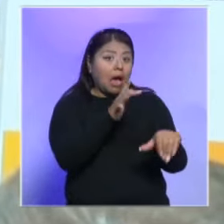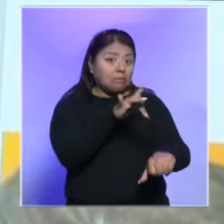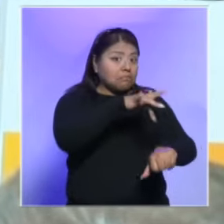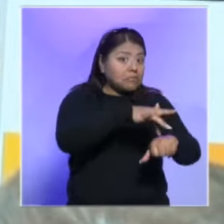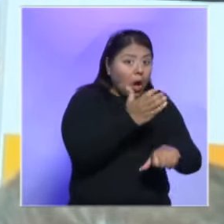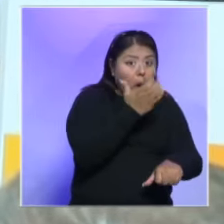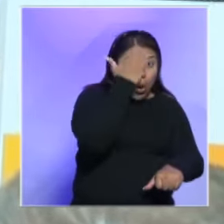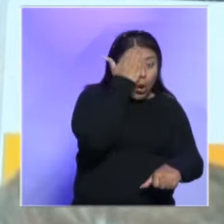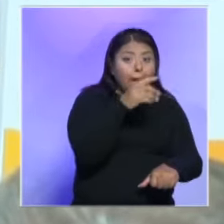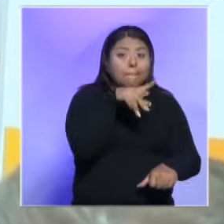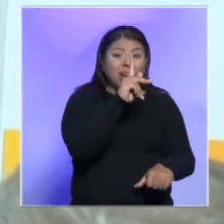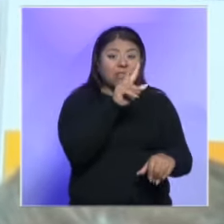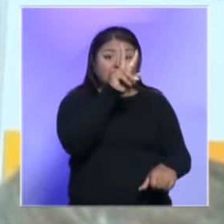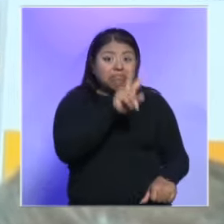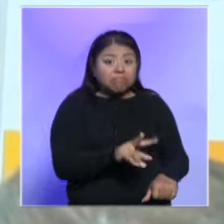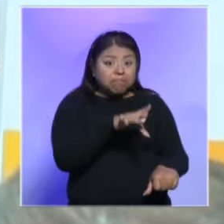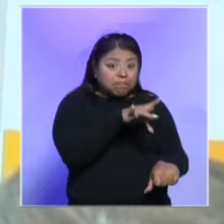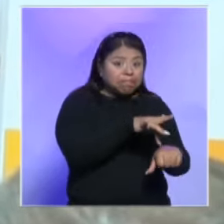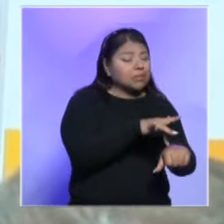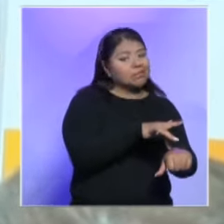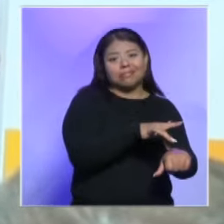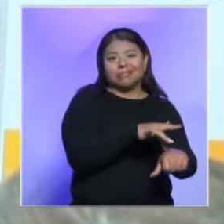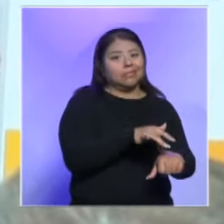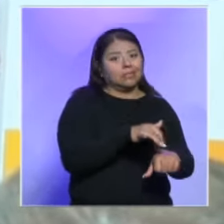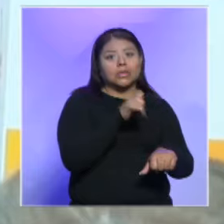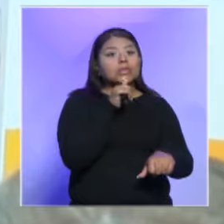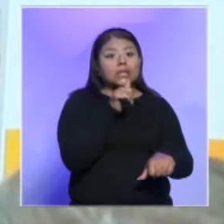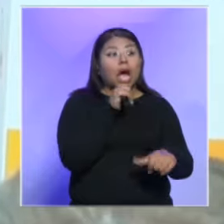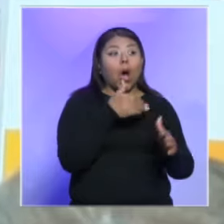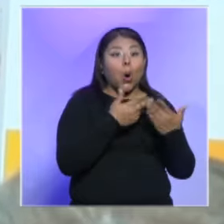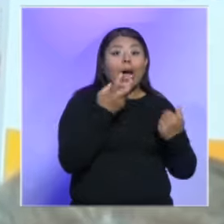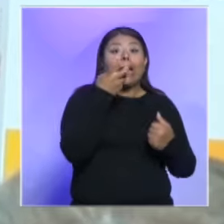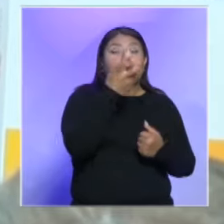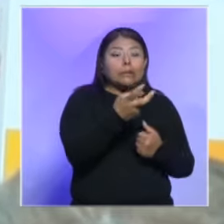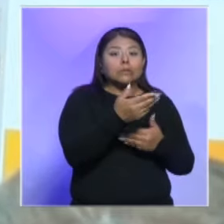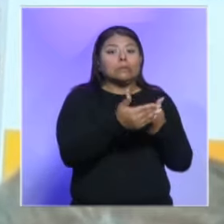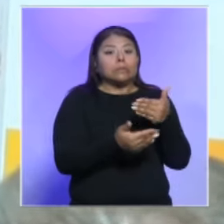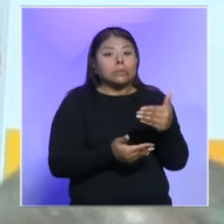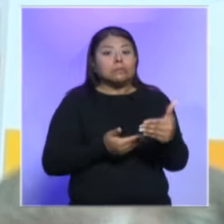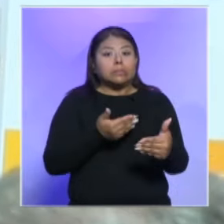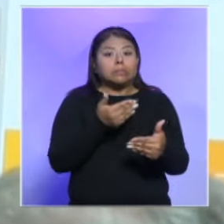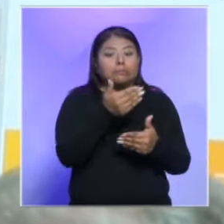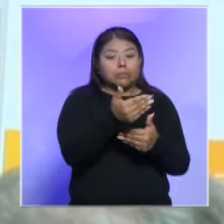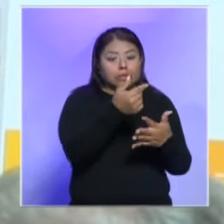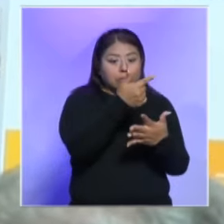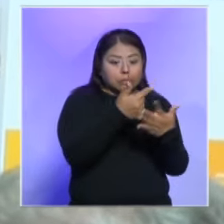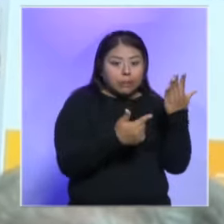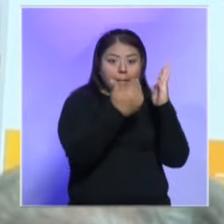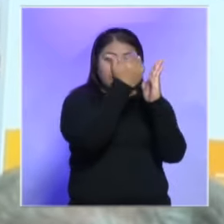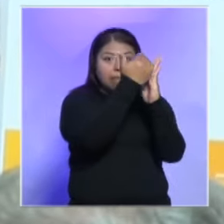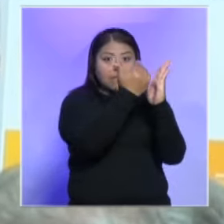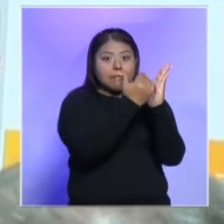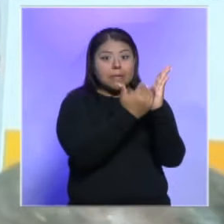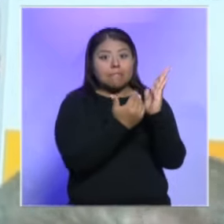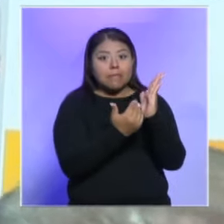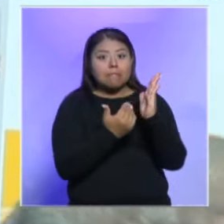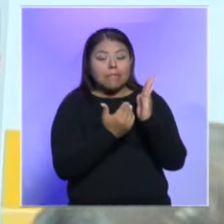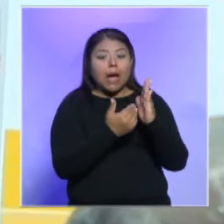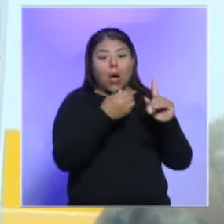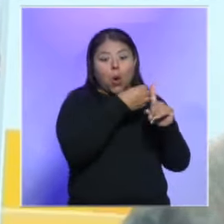Entonces, también hay entidades federativas que tienen que ir haciendo estos lineamientos, esta regulación para poder tener candidaturas